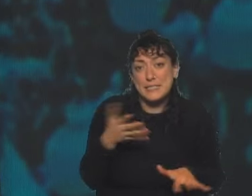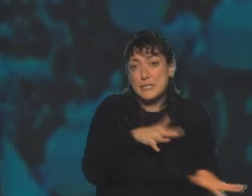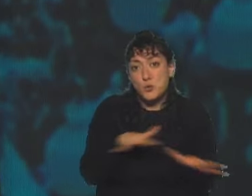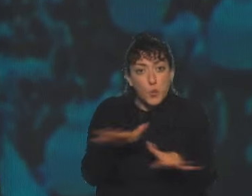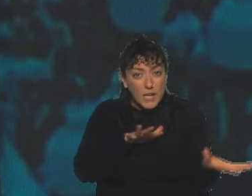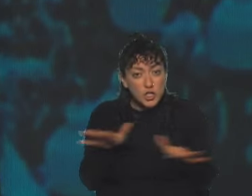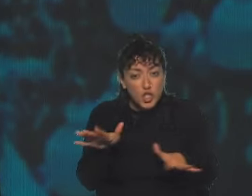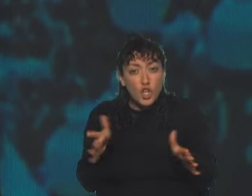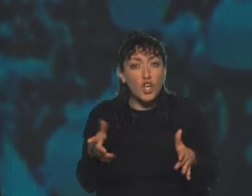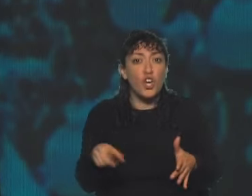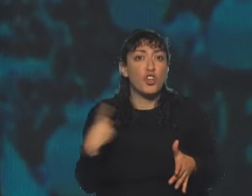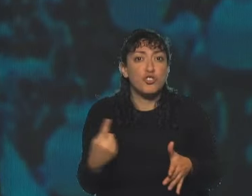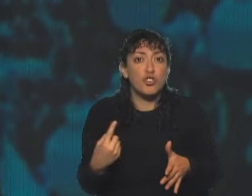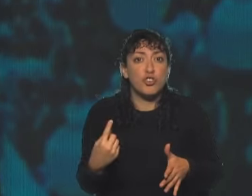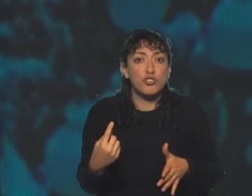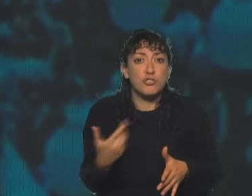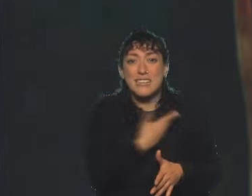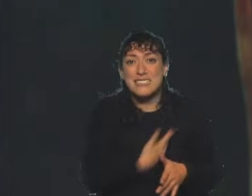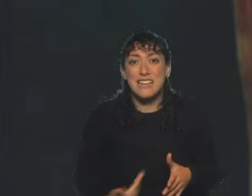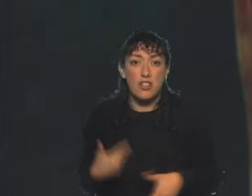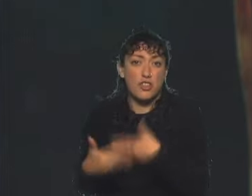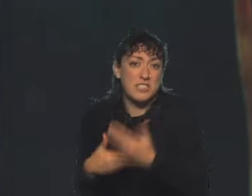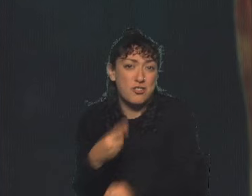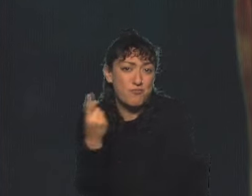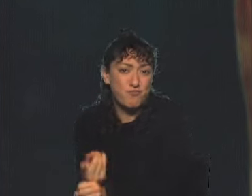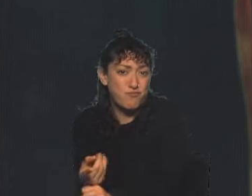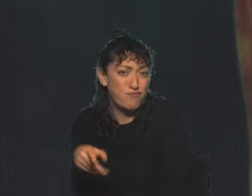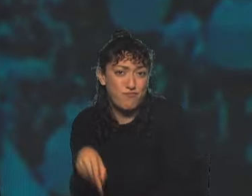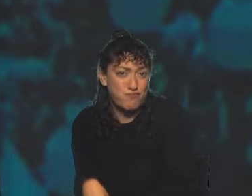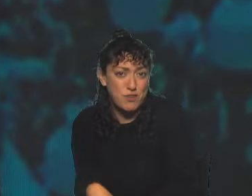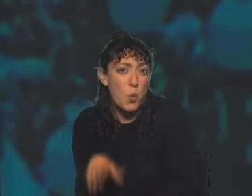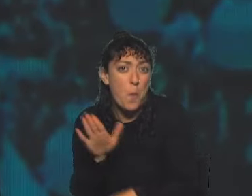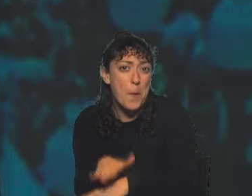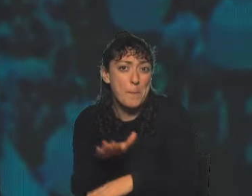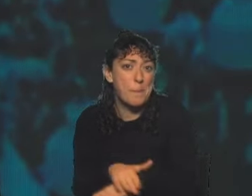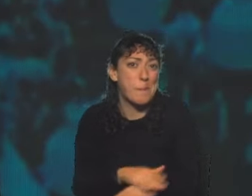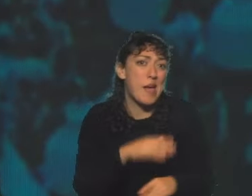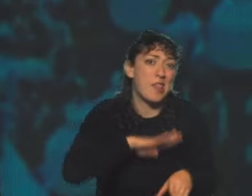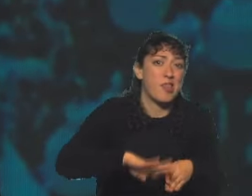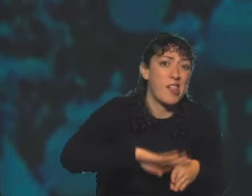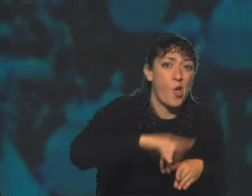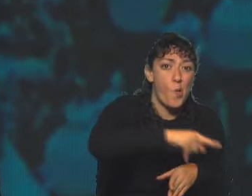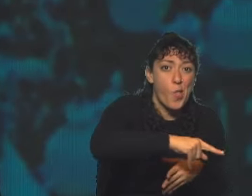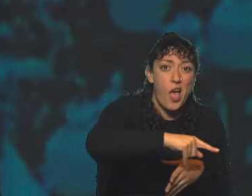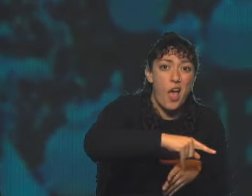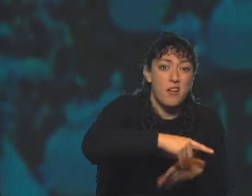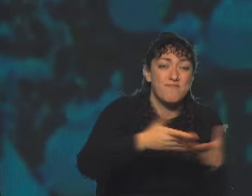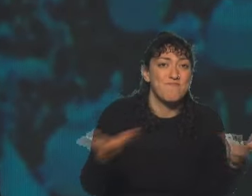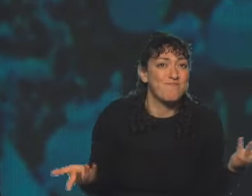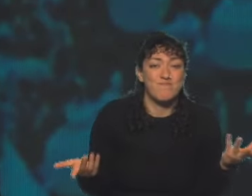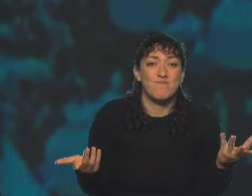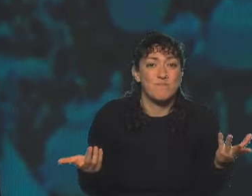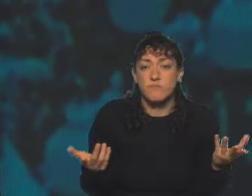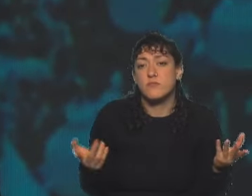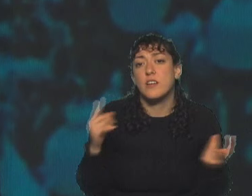situación que no permite que el Estado se desarrolle, porque la deuda genera permanentemente intereses y más allá con